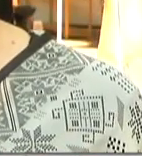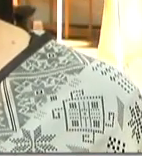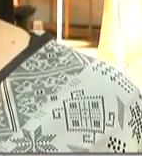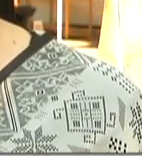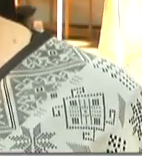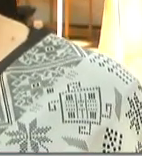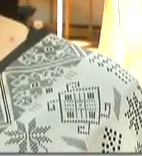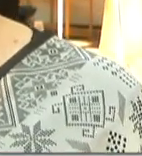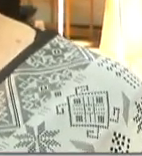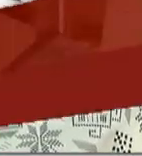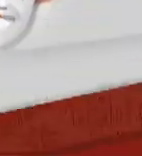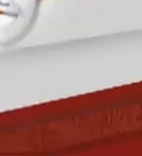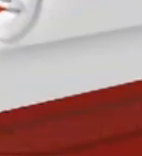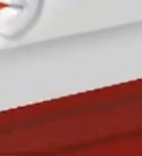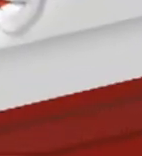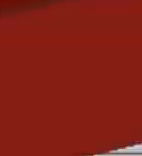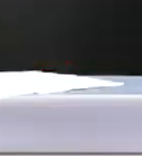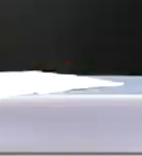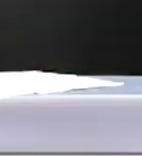que no existió.